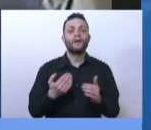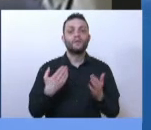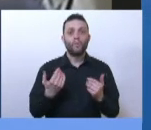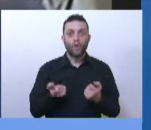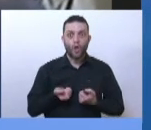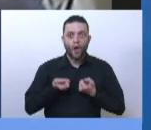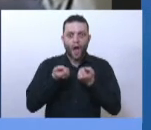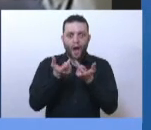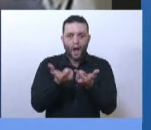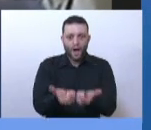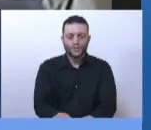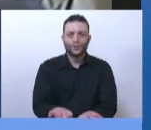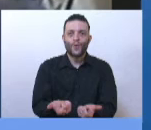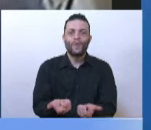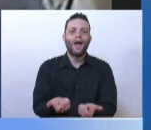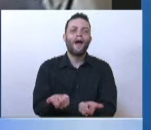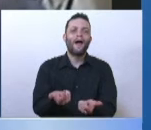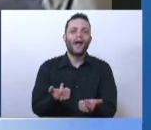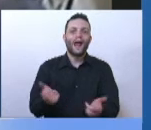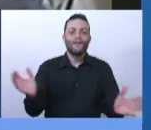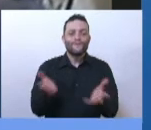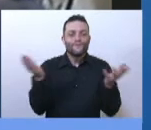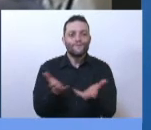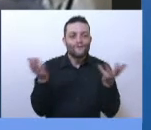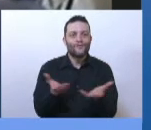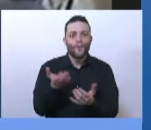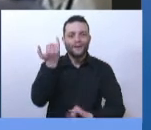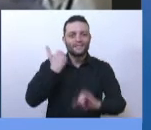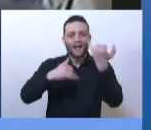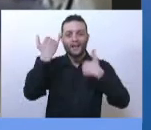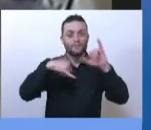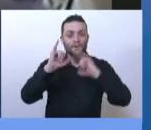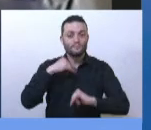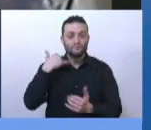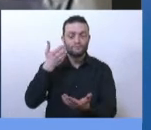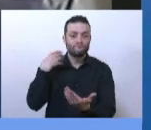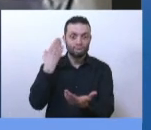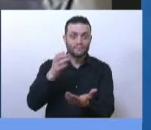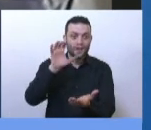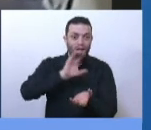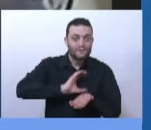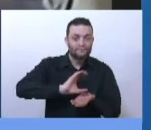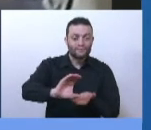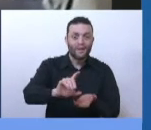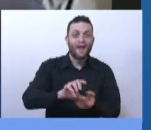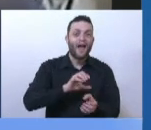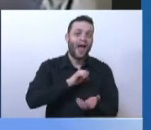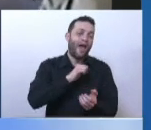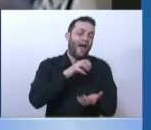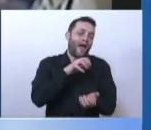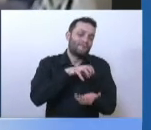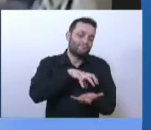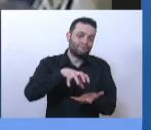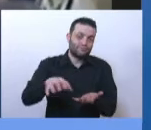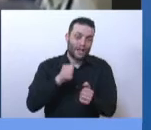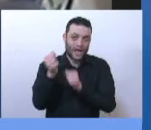el aumento de las inversiones en el sector, dando preponderancia así a las industrias del noroeste argentino. Por